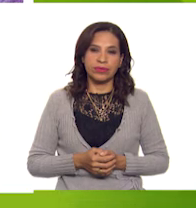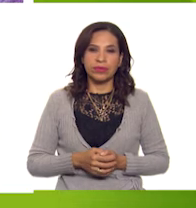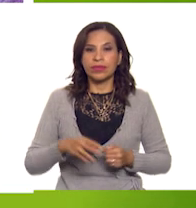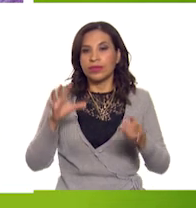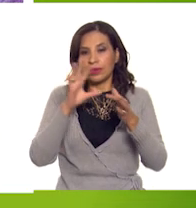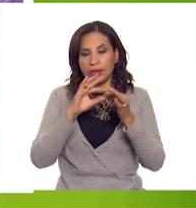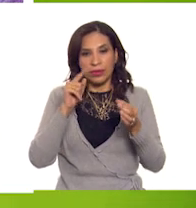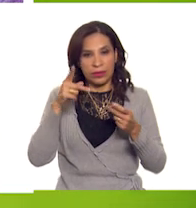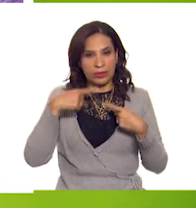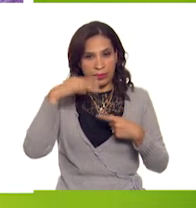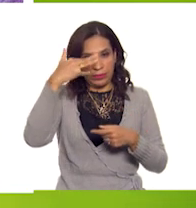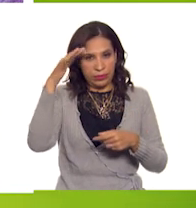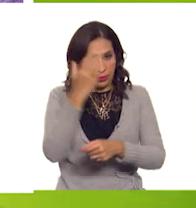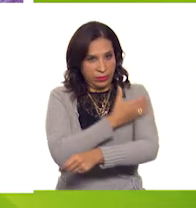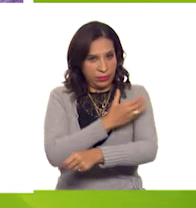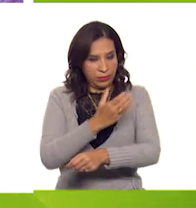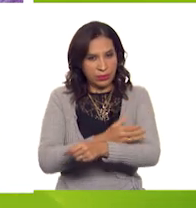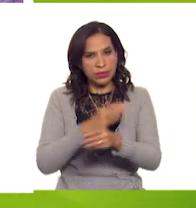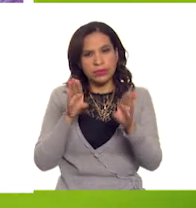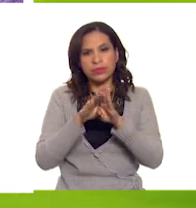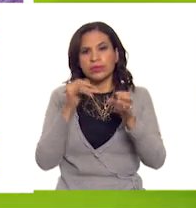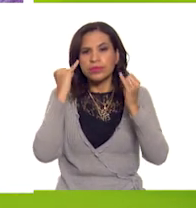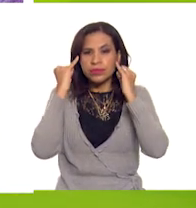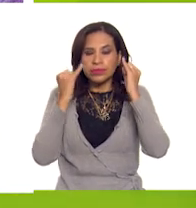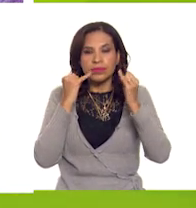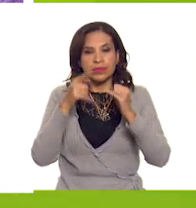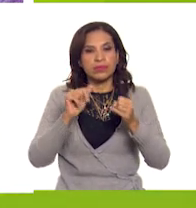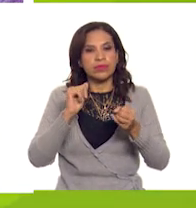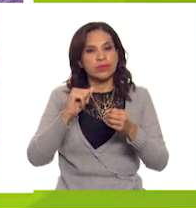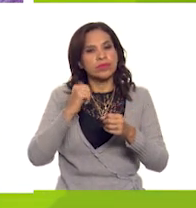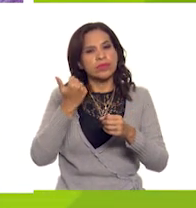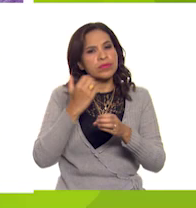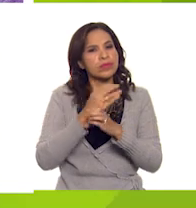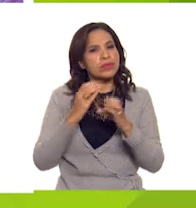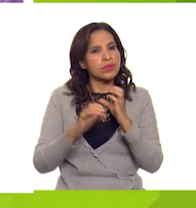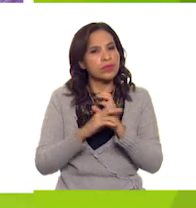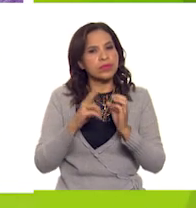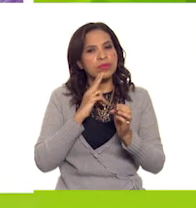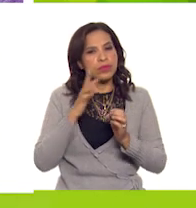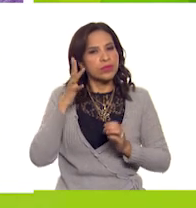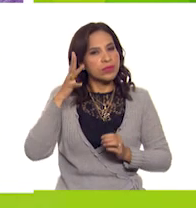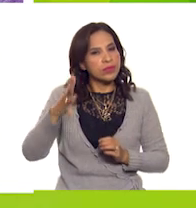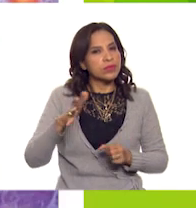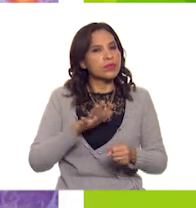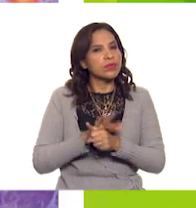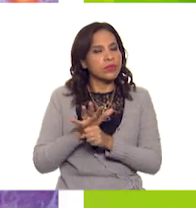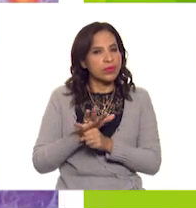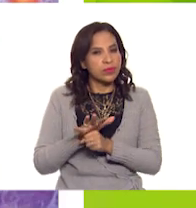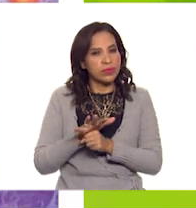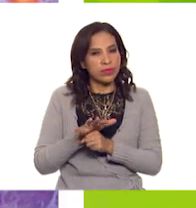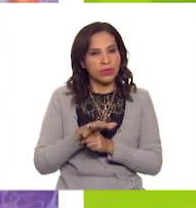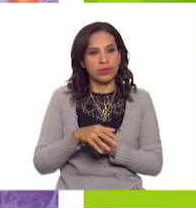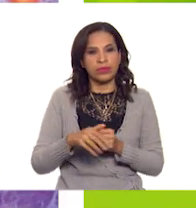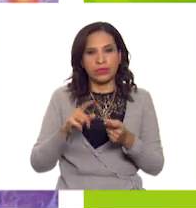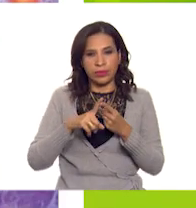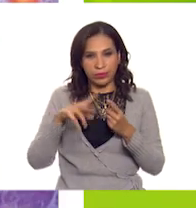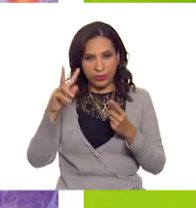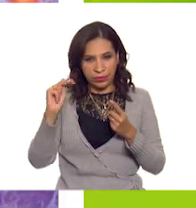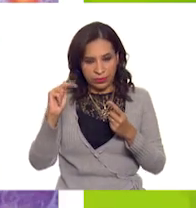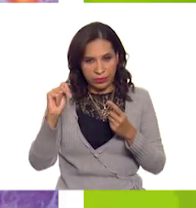Comenta con el adulto que te acompaña cómo imaginas que serán los siguientes objetos en un futuro. ¿La